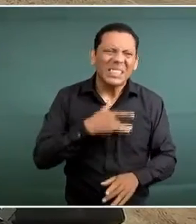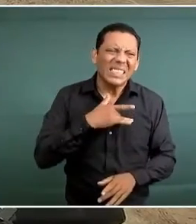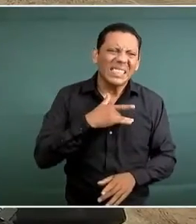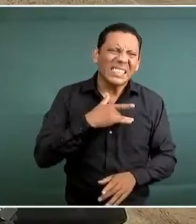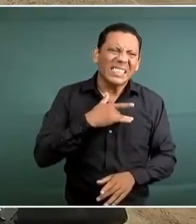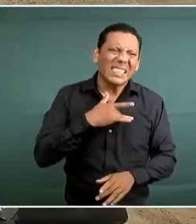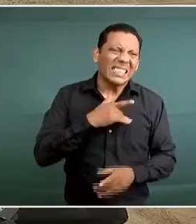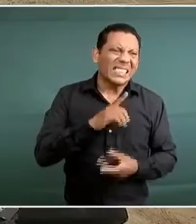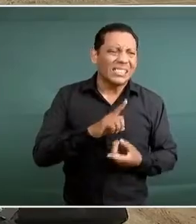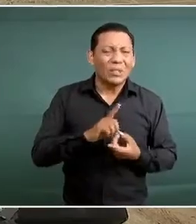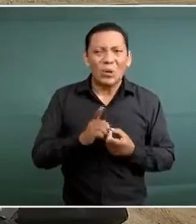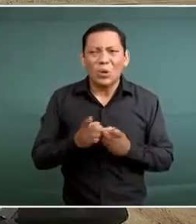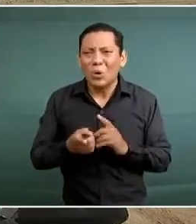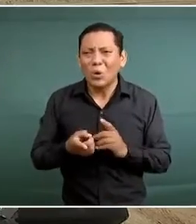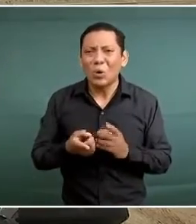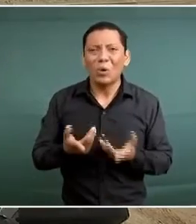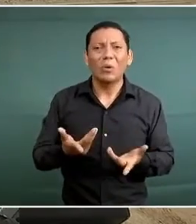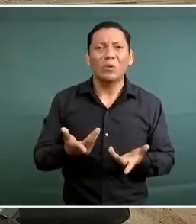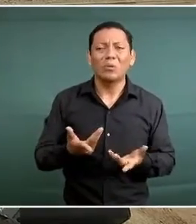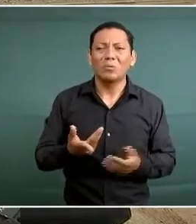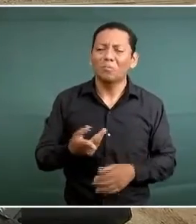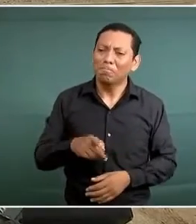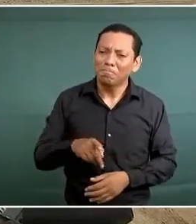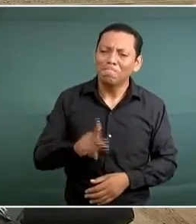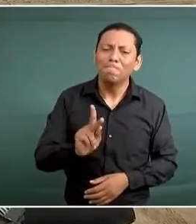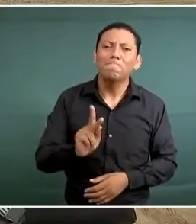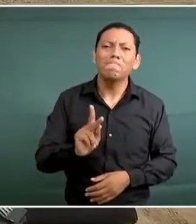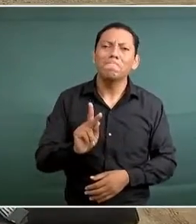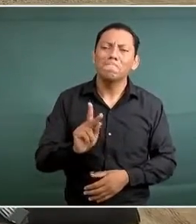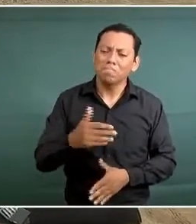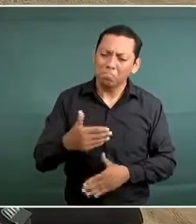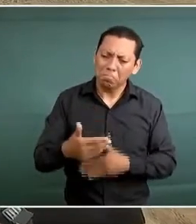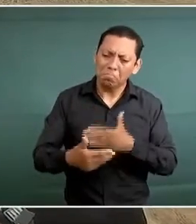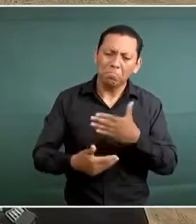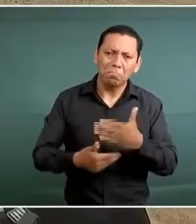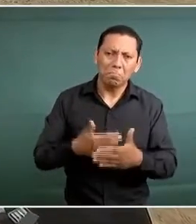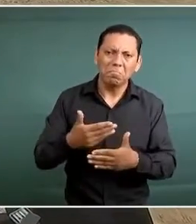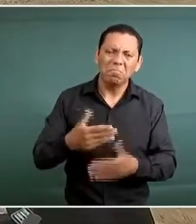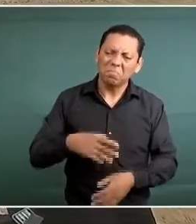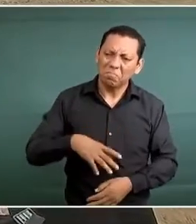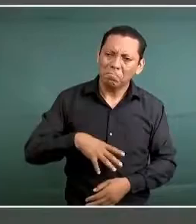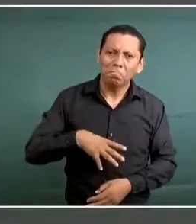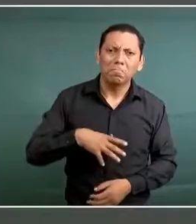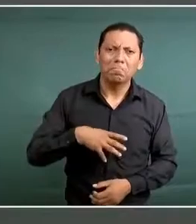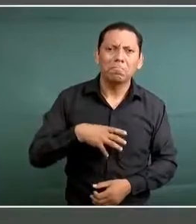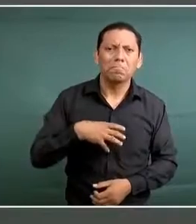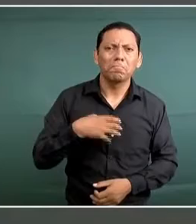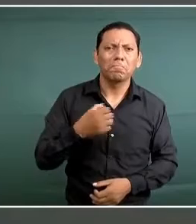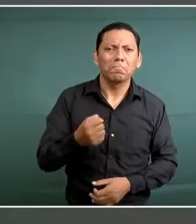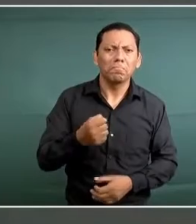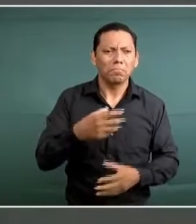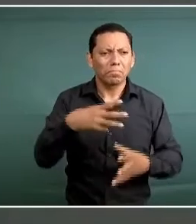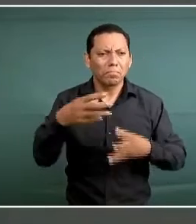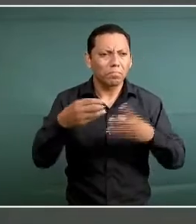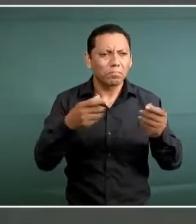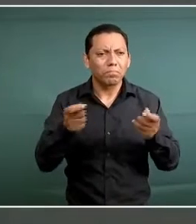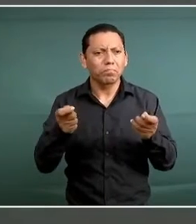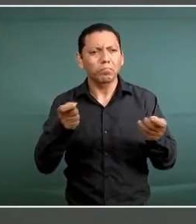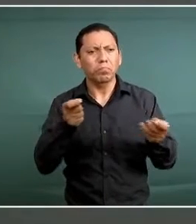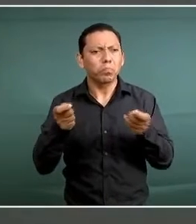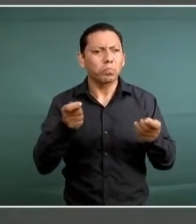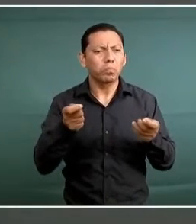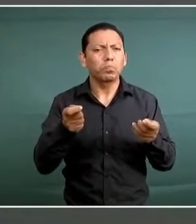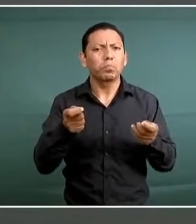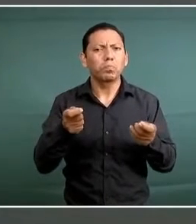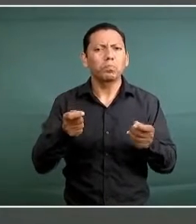pero vamos a seguir domando la pandemia como lo hemos